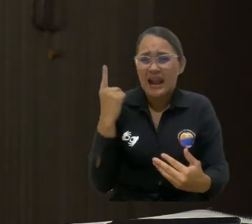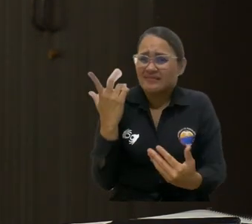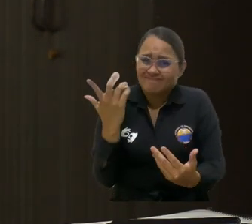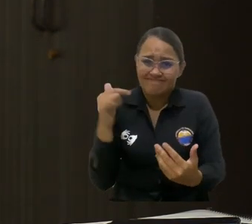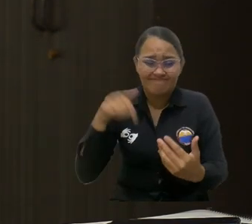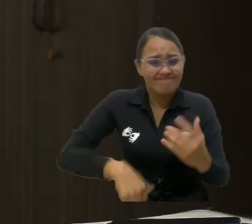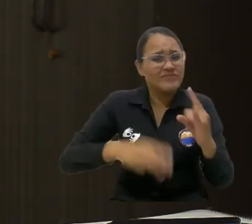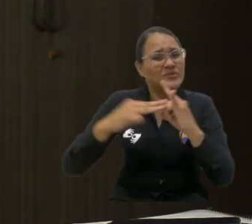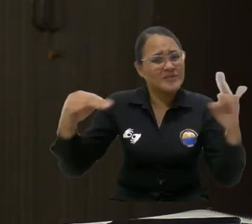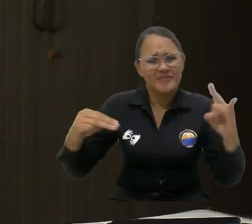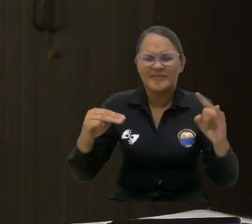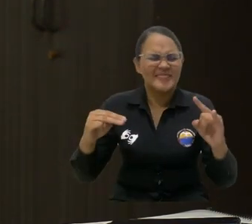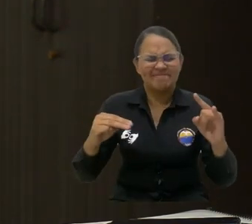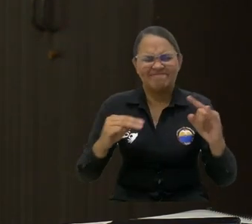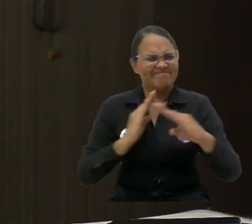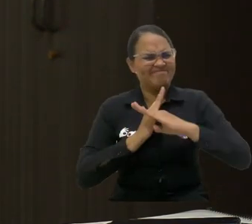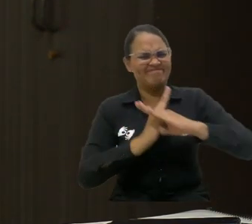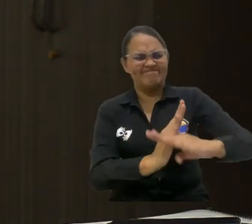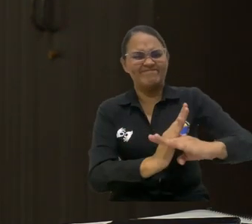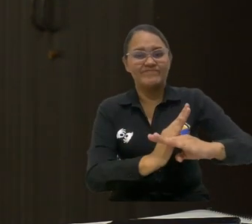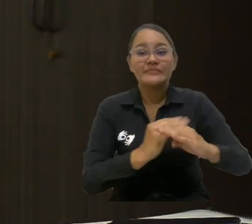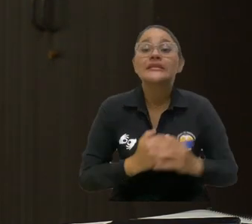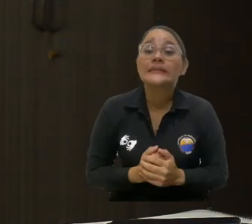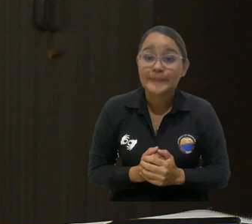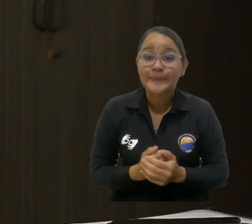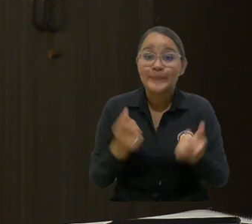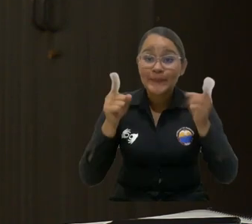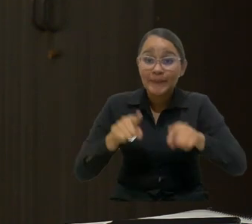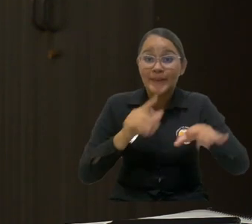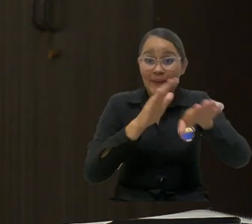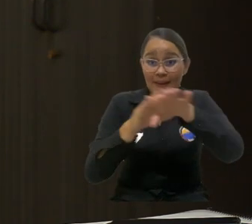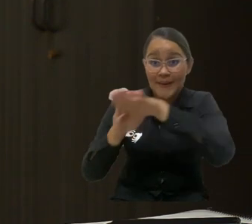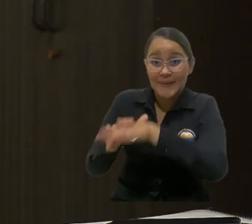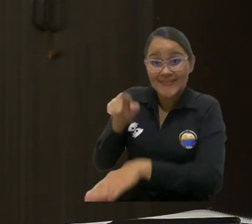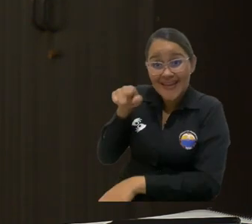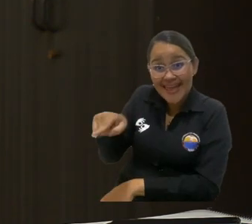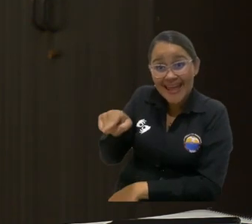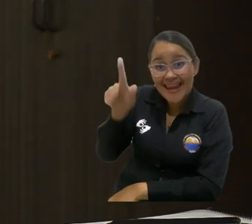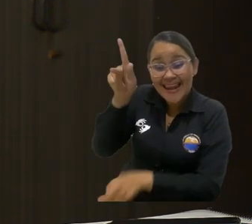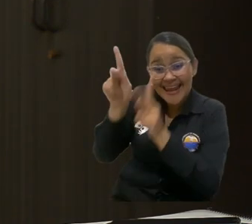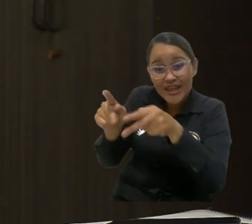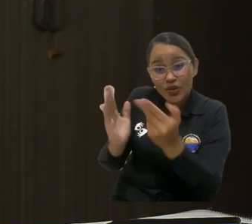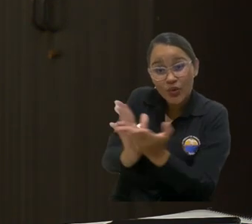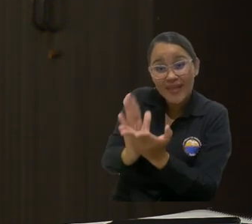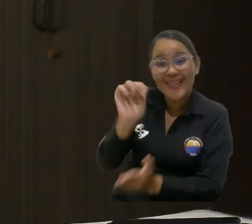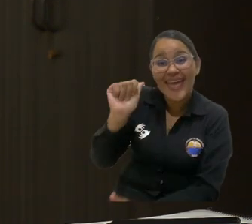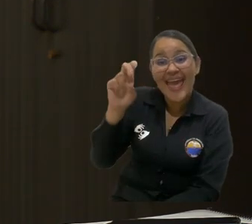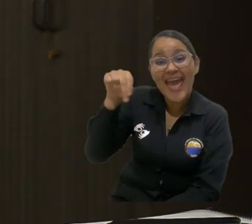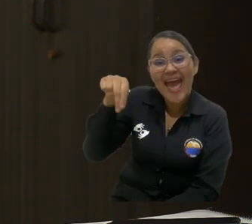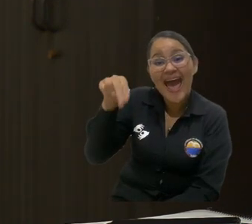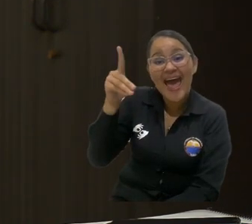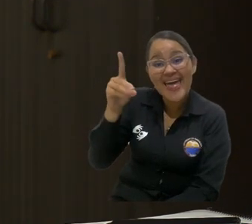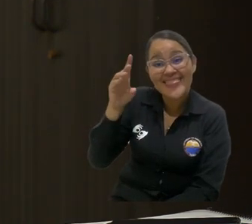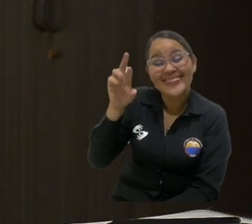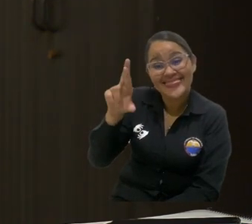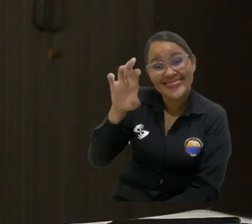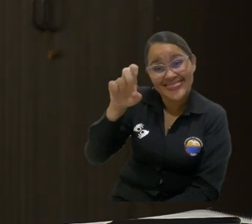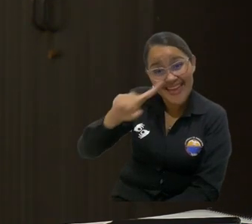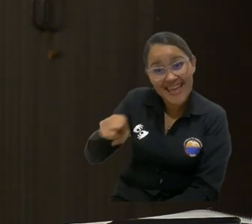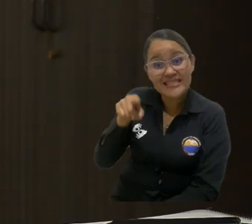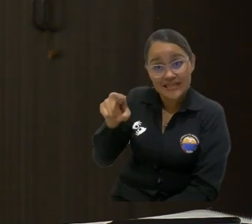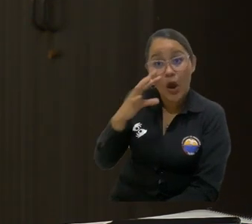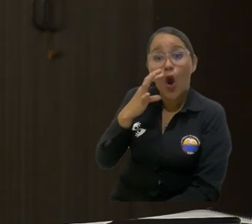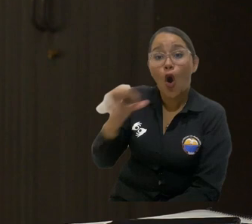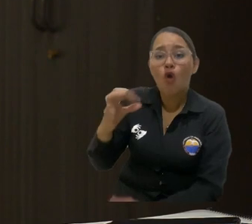de cualquier miembro de la comunidad universitaria. Manifestamos que frente al estudiante Andrés Felipe Caballero se